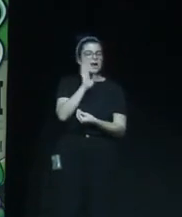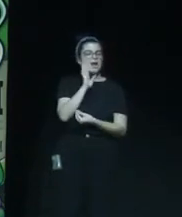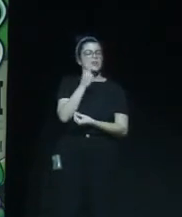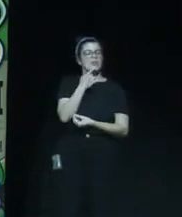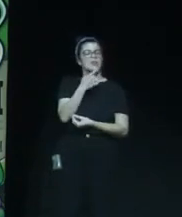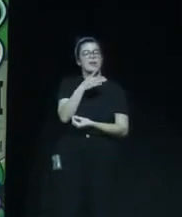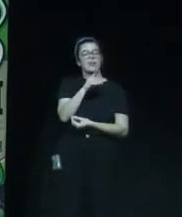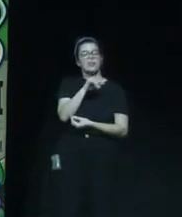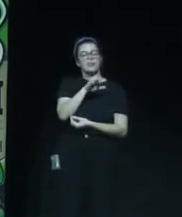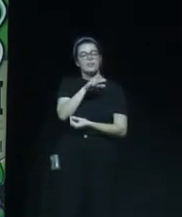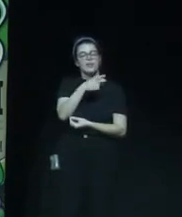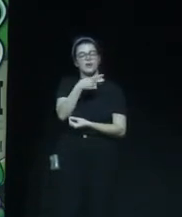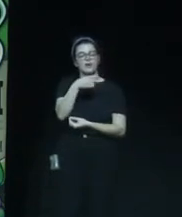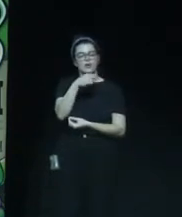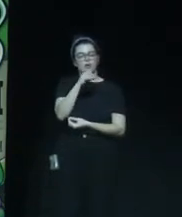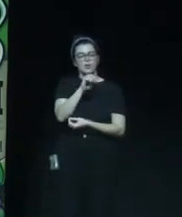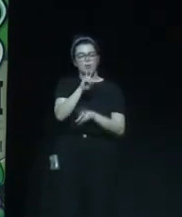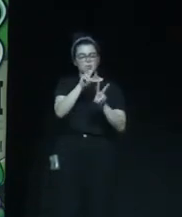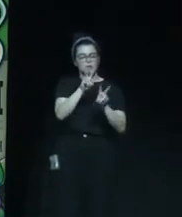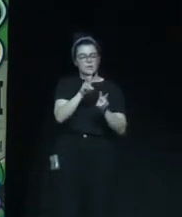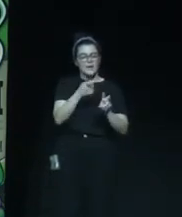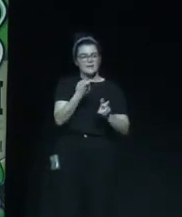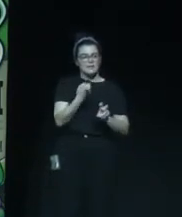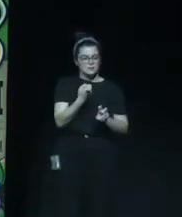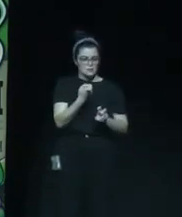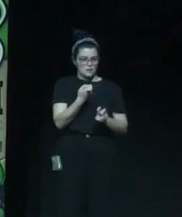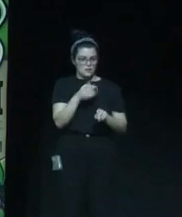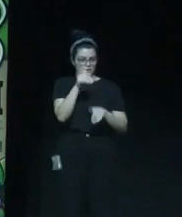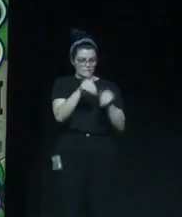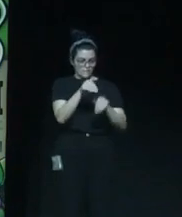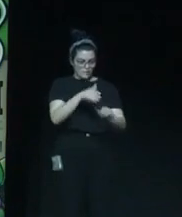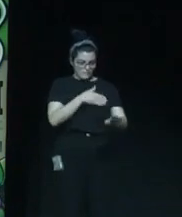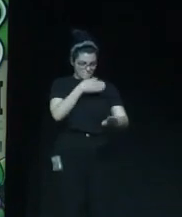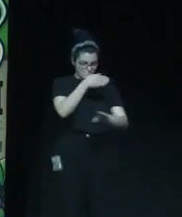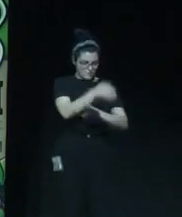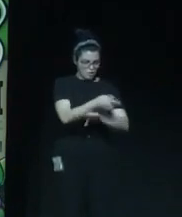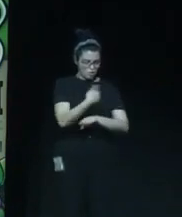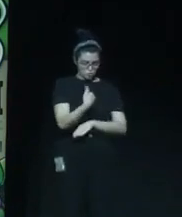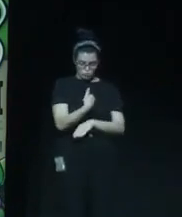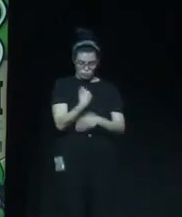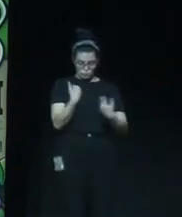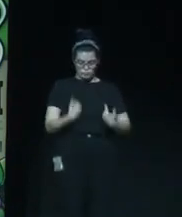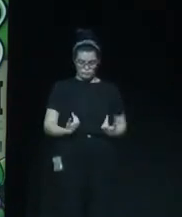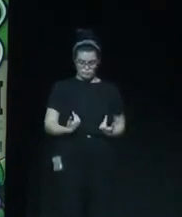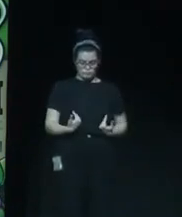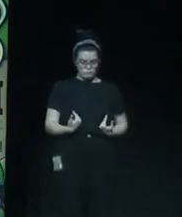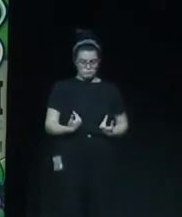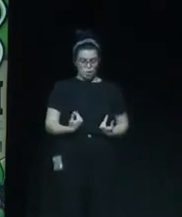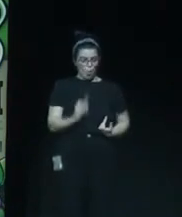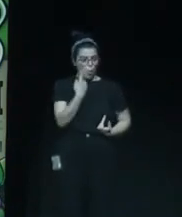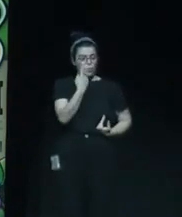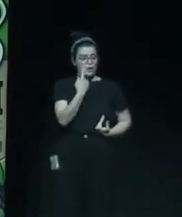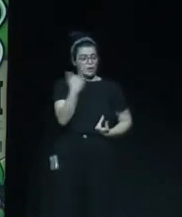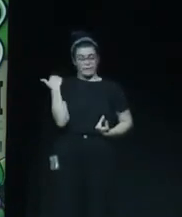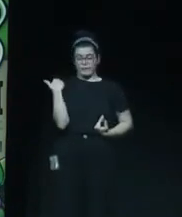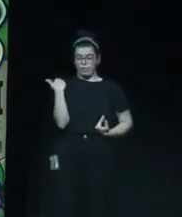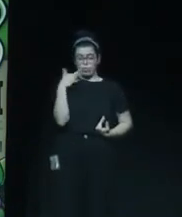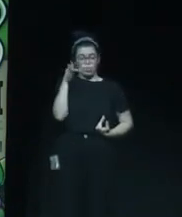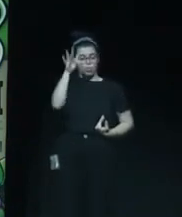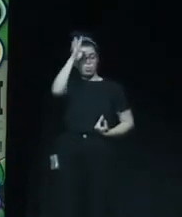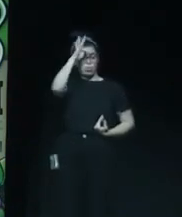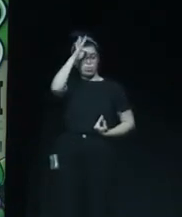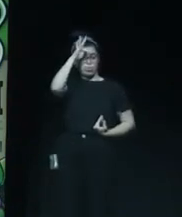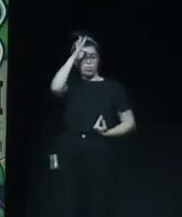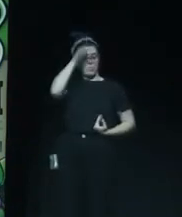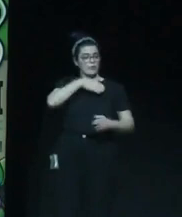sobre bueno, la necesidad de ir a votar. Yo soy una de las miles de personas que no ha ido a votar este domingo, entre otras